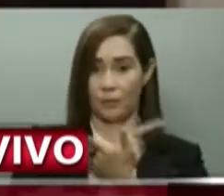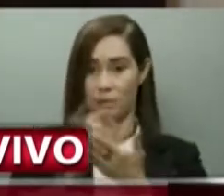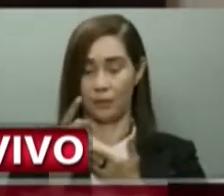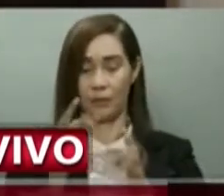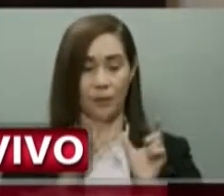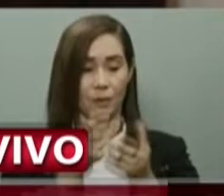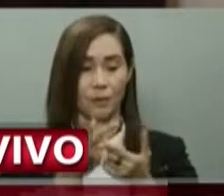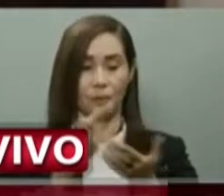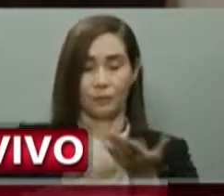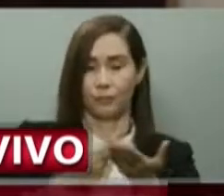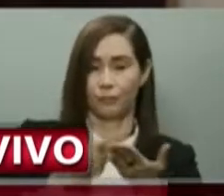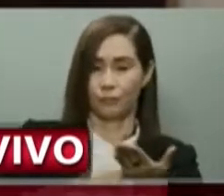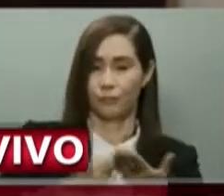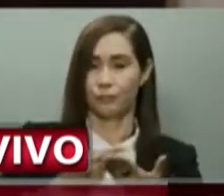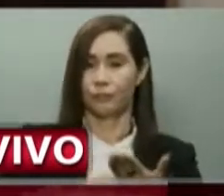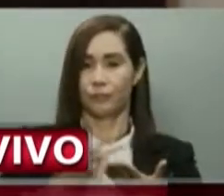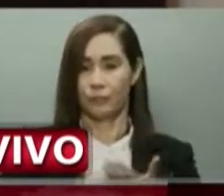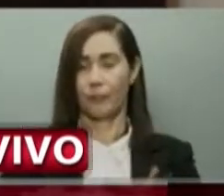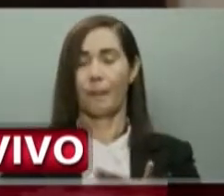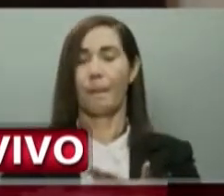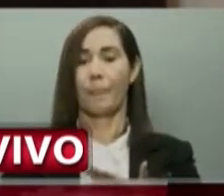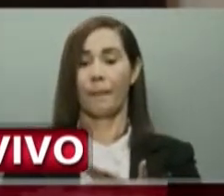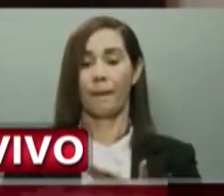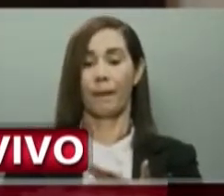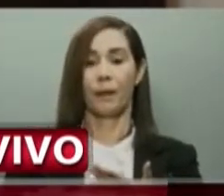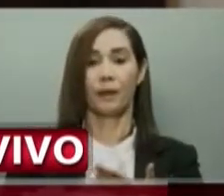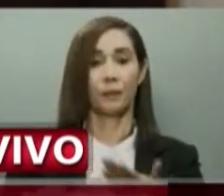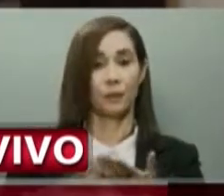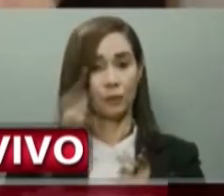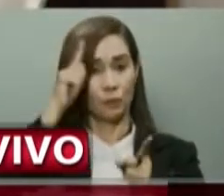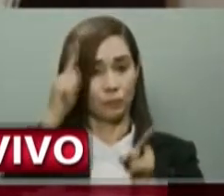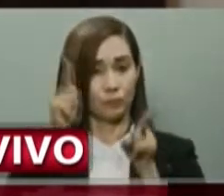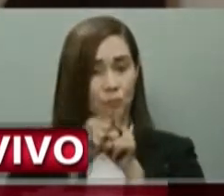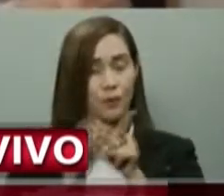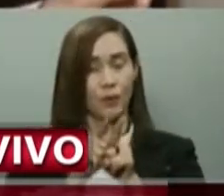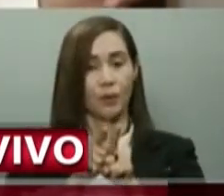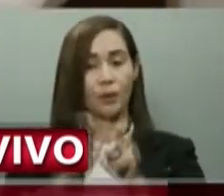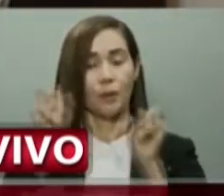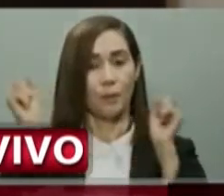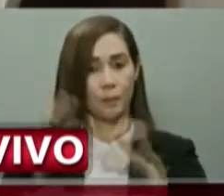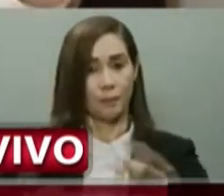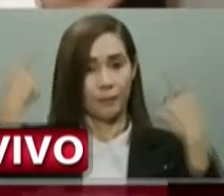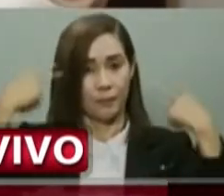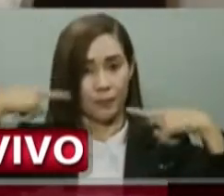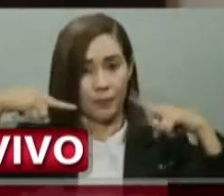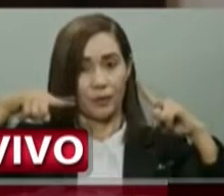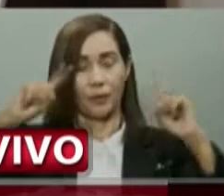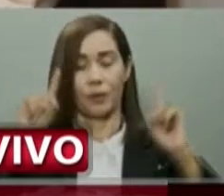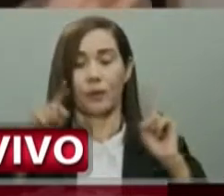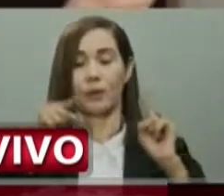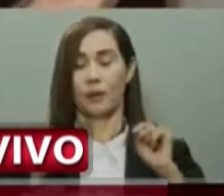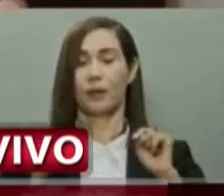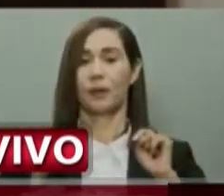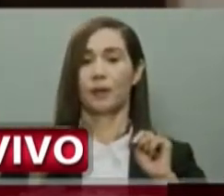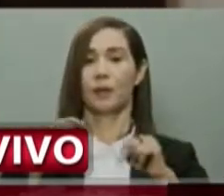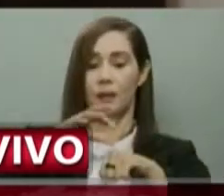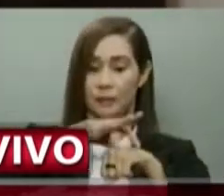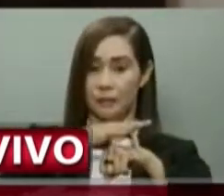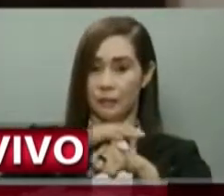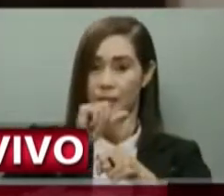un gabinete agropecuario es que hemos logrado ese incremento de la producción